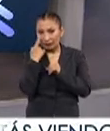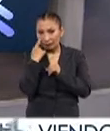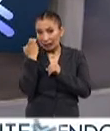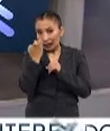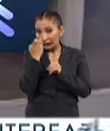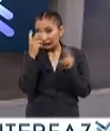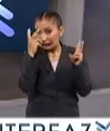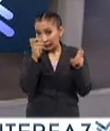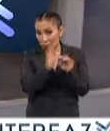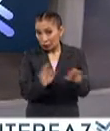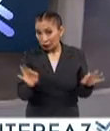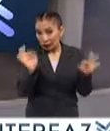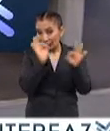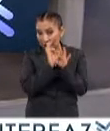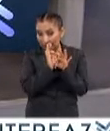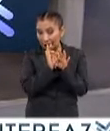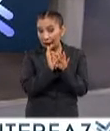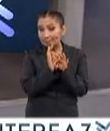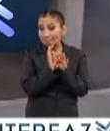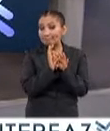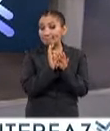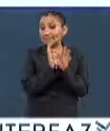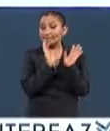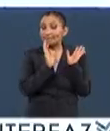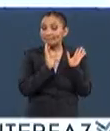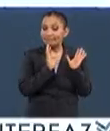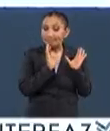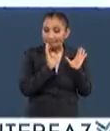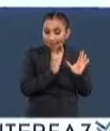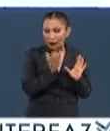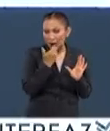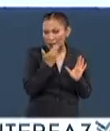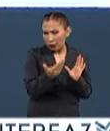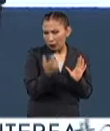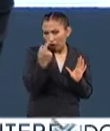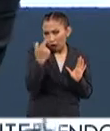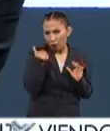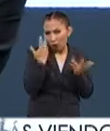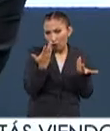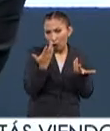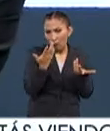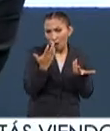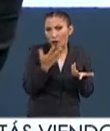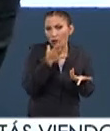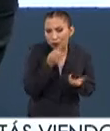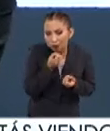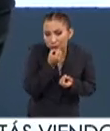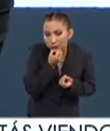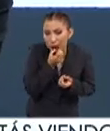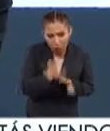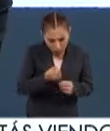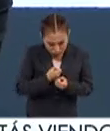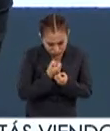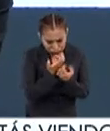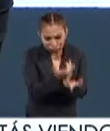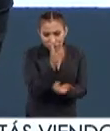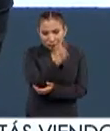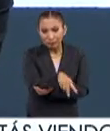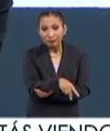es un asunto fundamental, Omar. Qué bueno que puedo no quedarme con las ganas de decir,